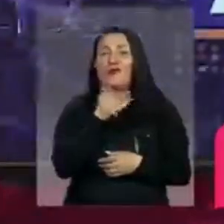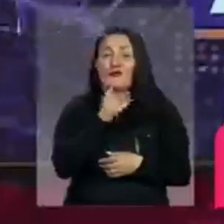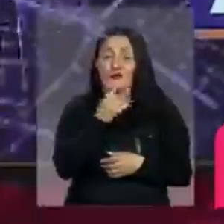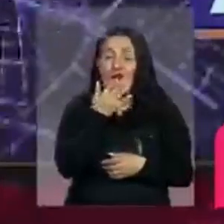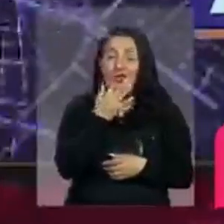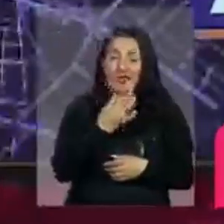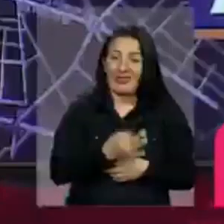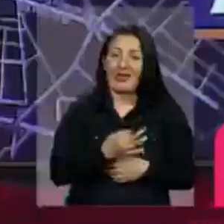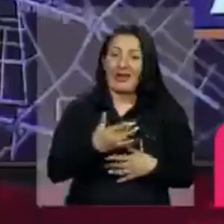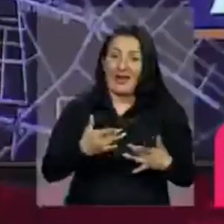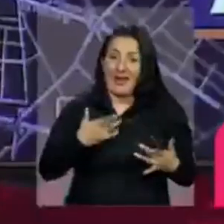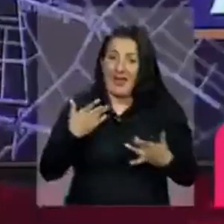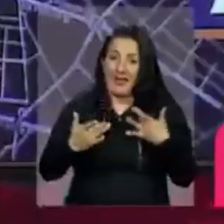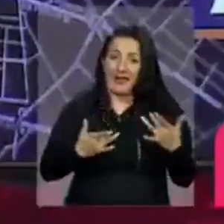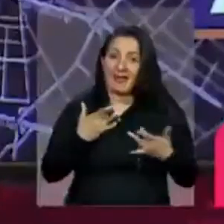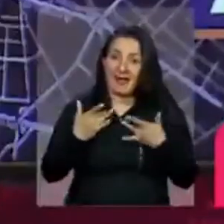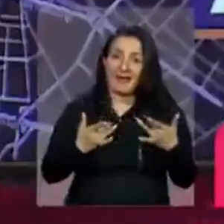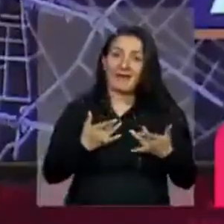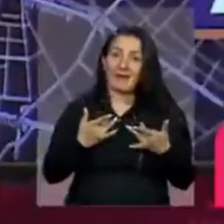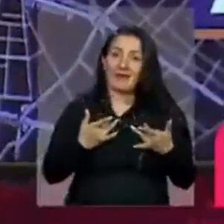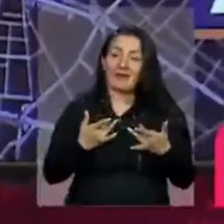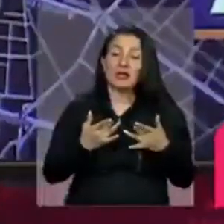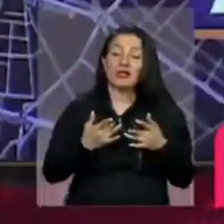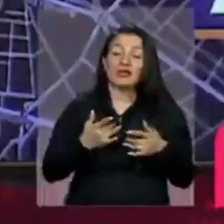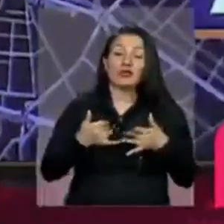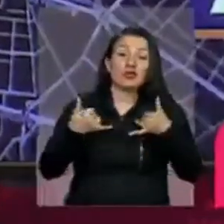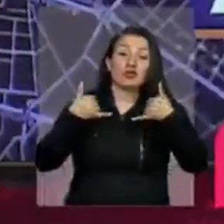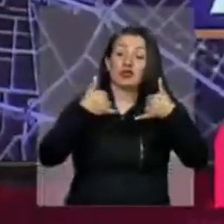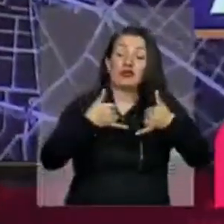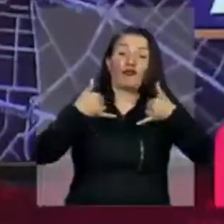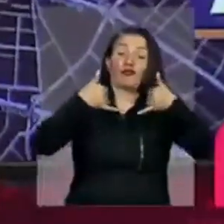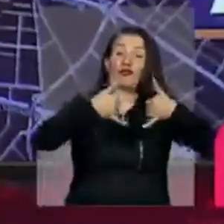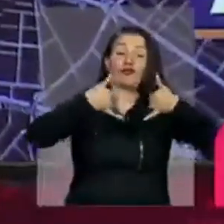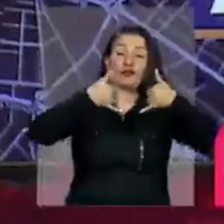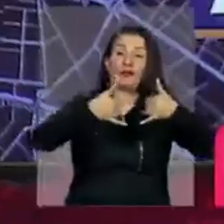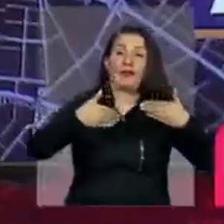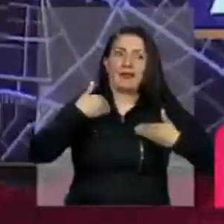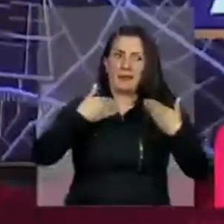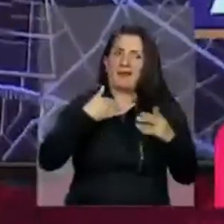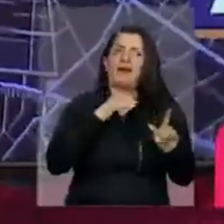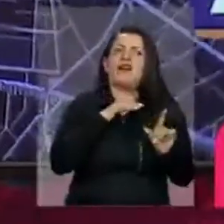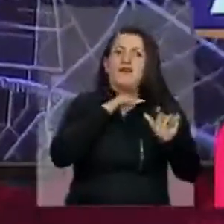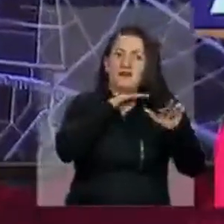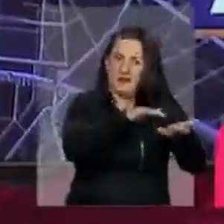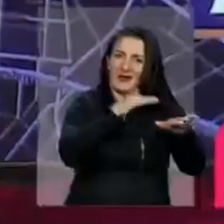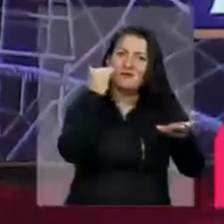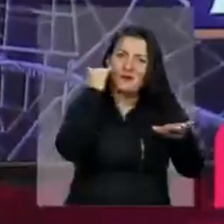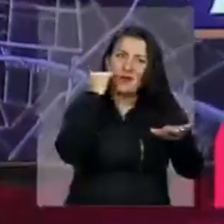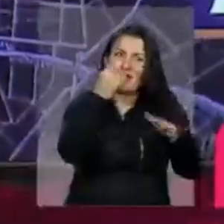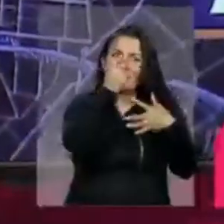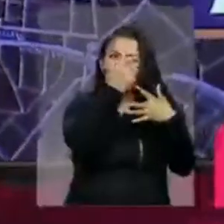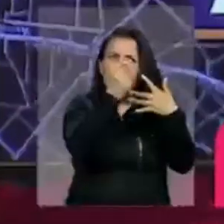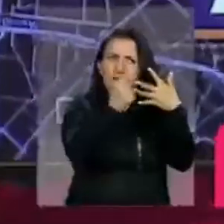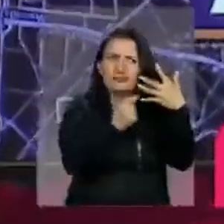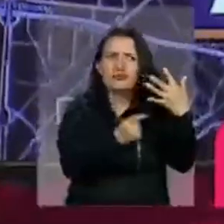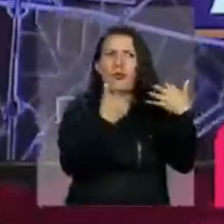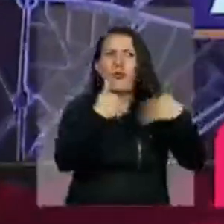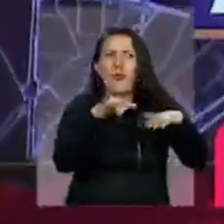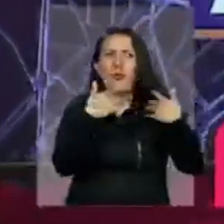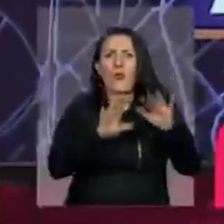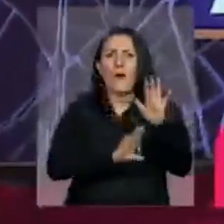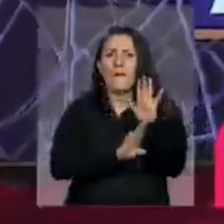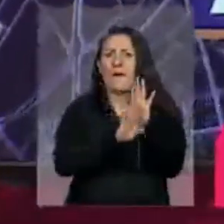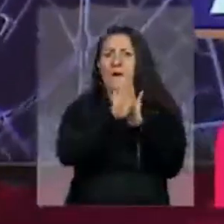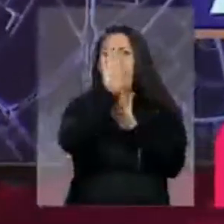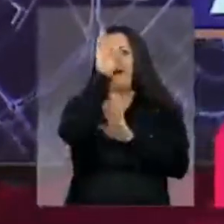usted quiere alegrarse últimamente de los triunfos deportivos, siga a las mujeres. Ahí están los datos, ahí están las